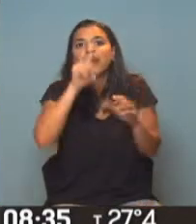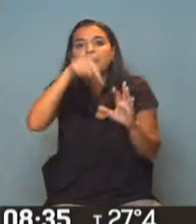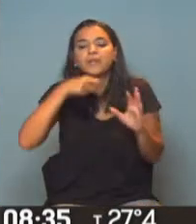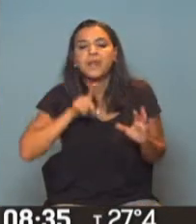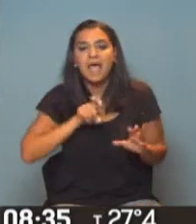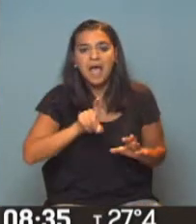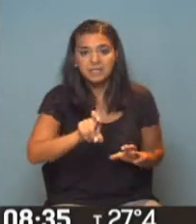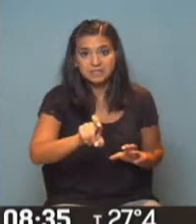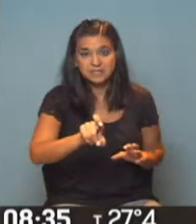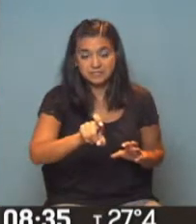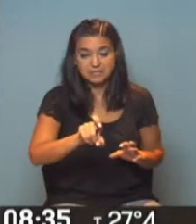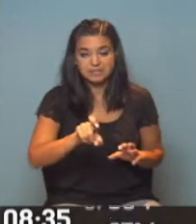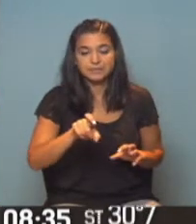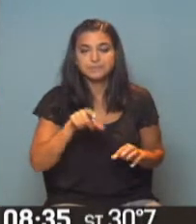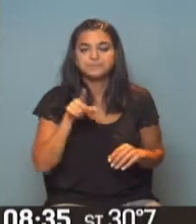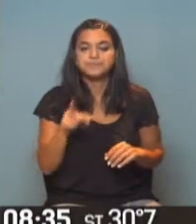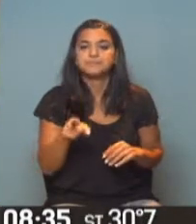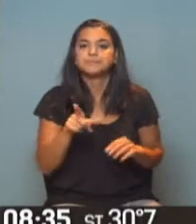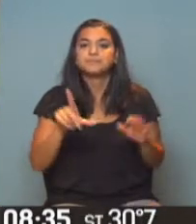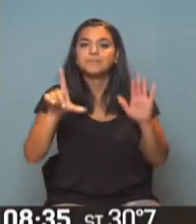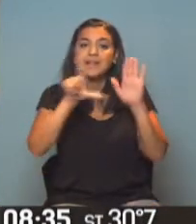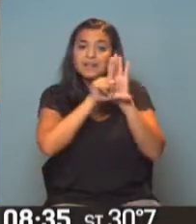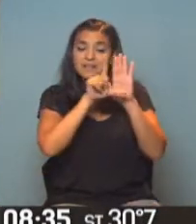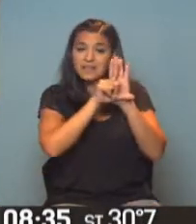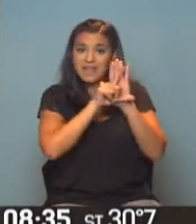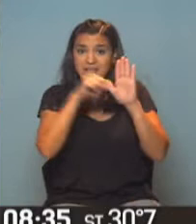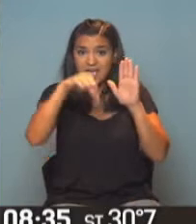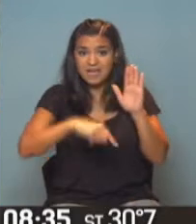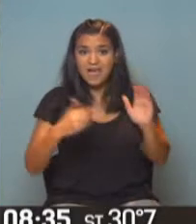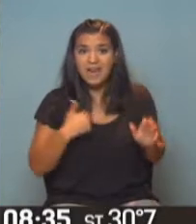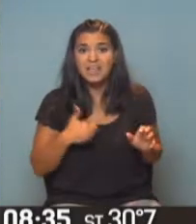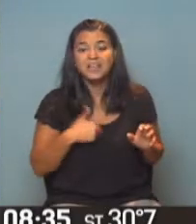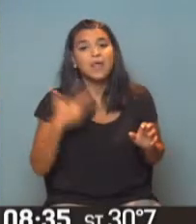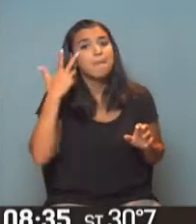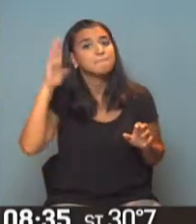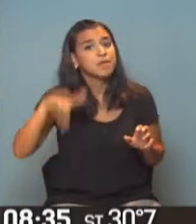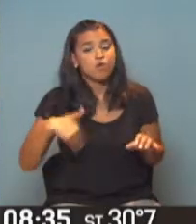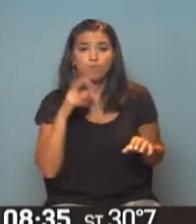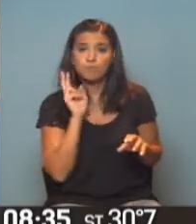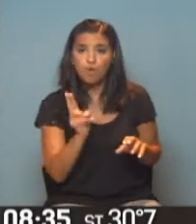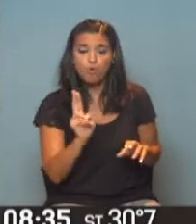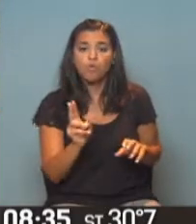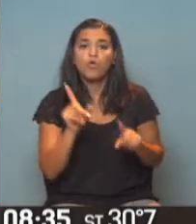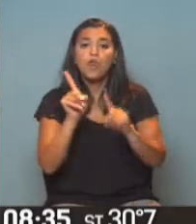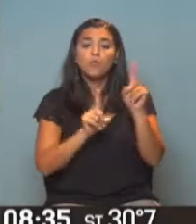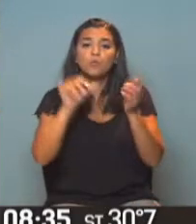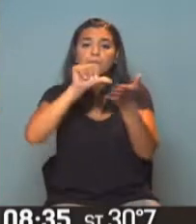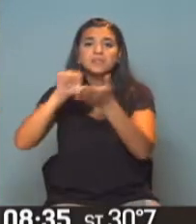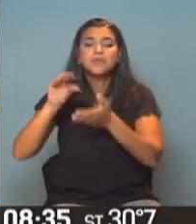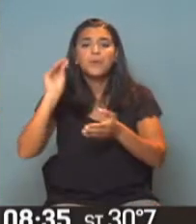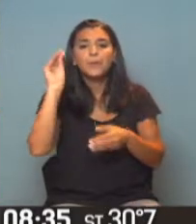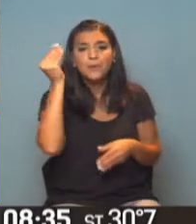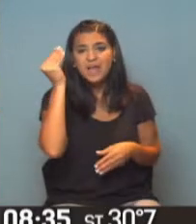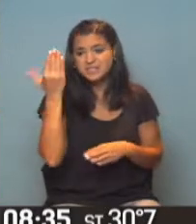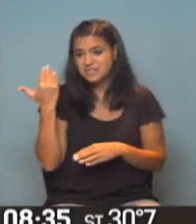amigos de hecho hay una legislación en argentina es muy restrictiva para menores y en algunos países en brasil hace no